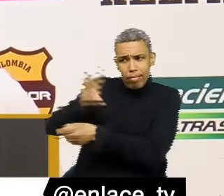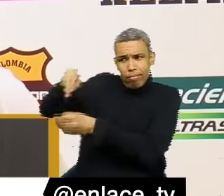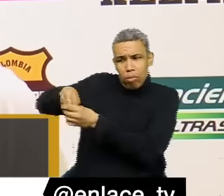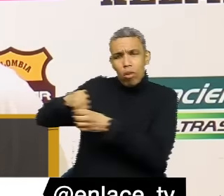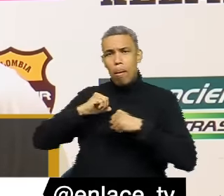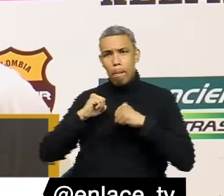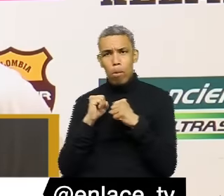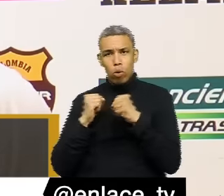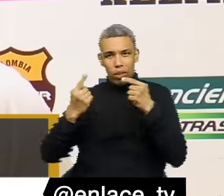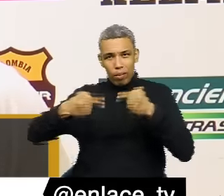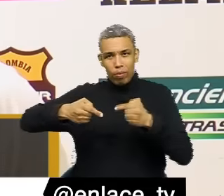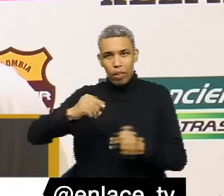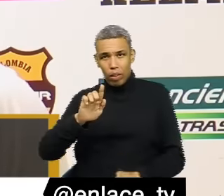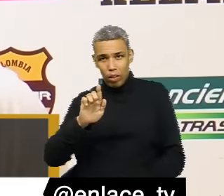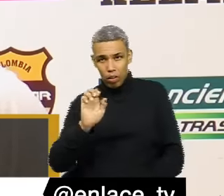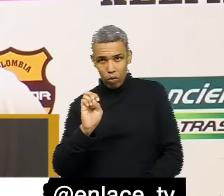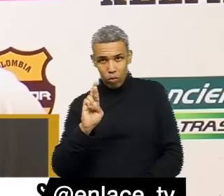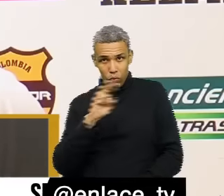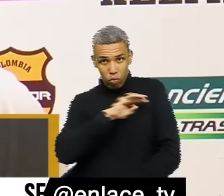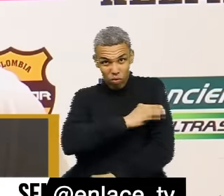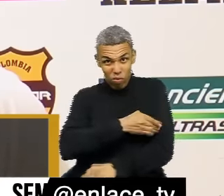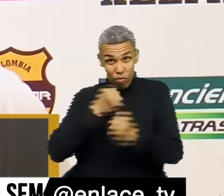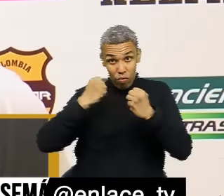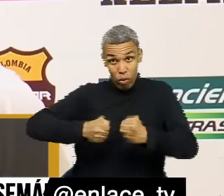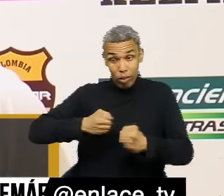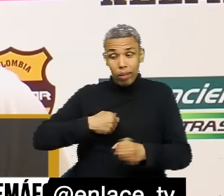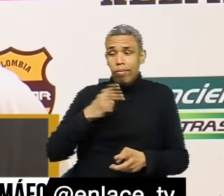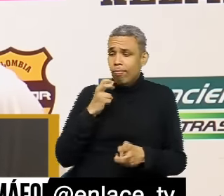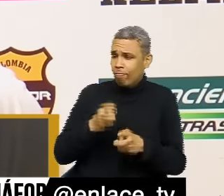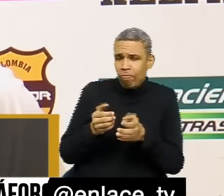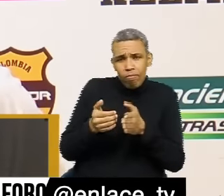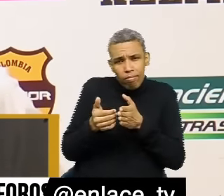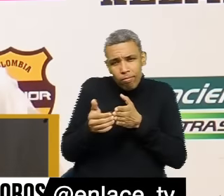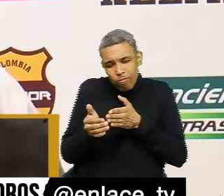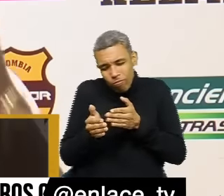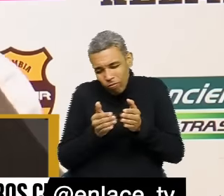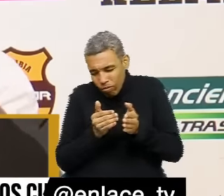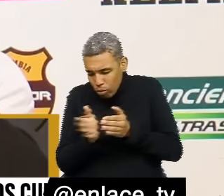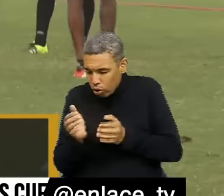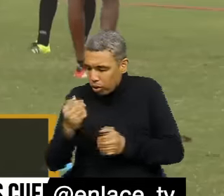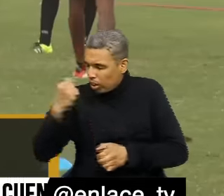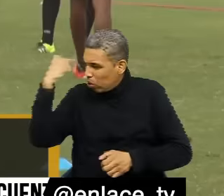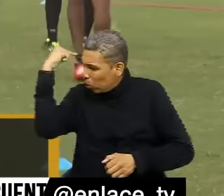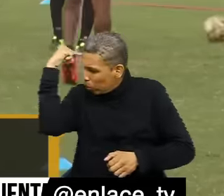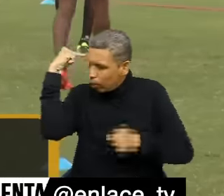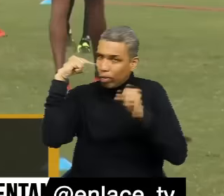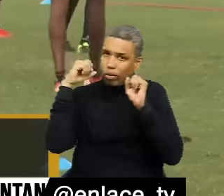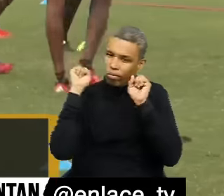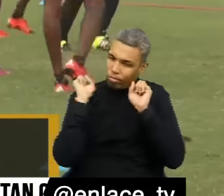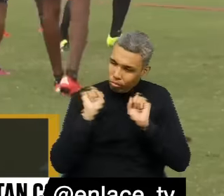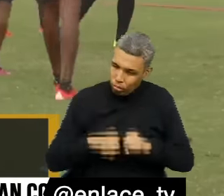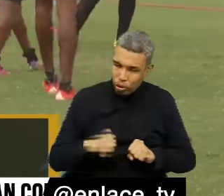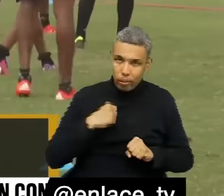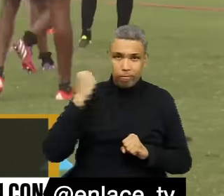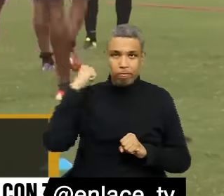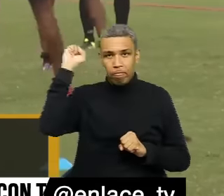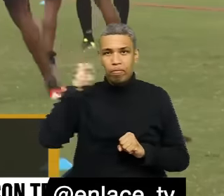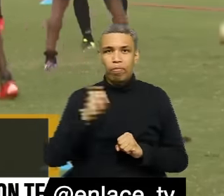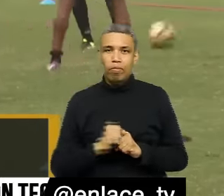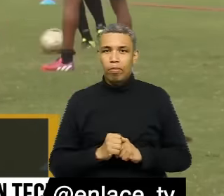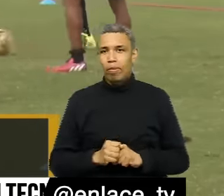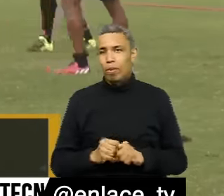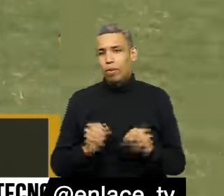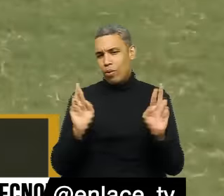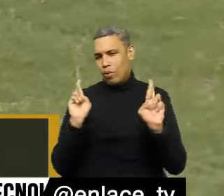que nosotros vamos con todo, ¿no? Independientemente de que sea Fortaleza, y esperamos estar a la altura, ¿no? Ellos esperan el acompañamiento y la buena energía